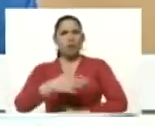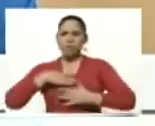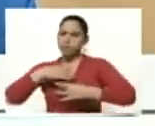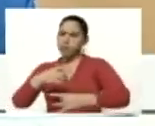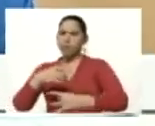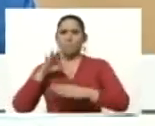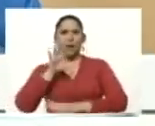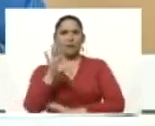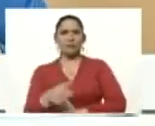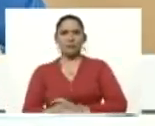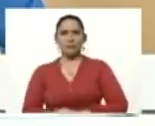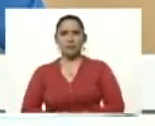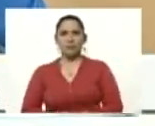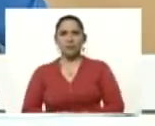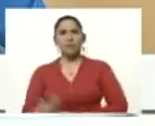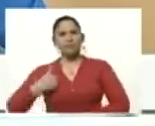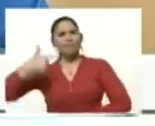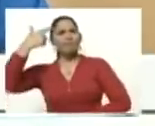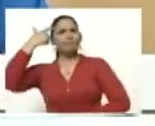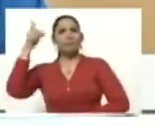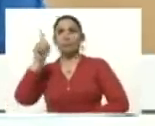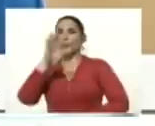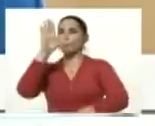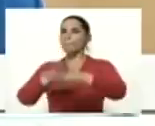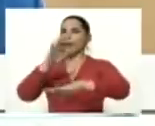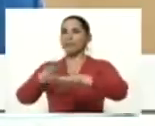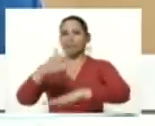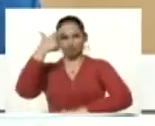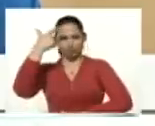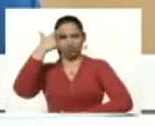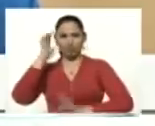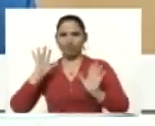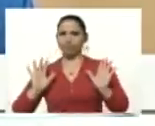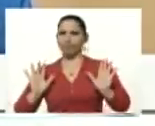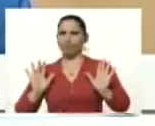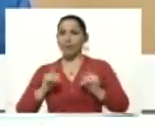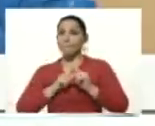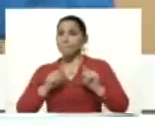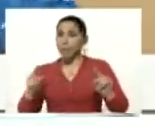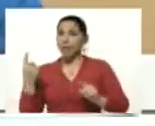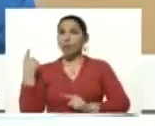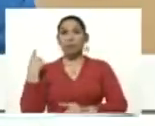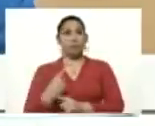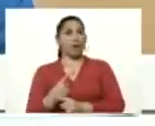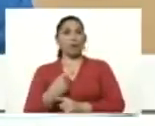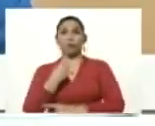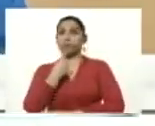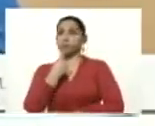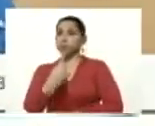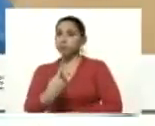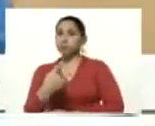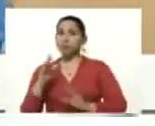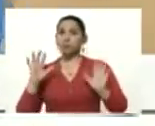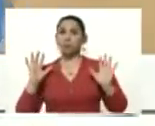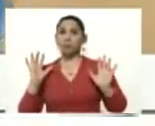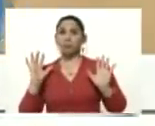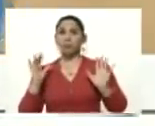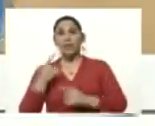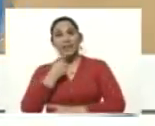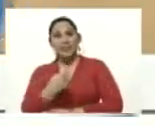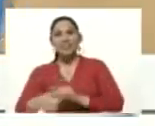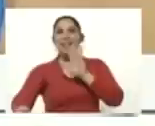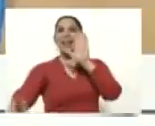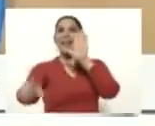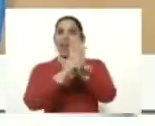del país. Yo sé que eso no va a suceder, lo sé. Pero tengo que decirlo. Es lo que dice la